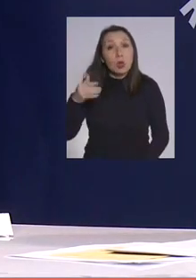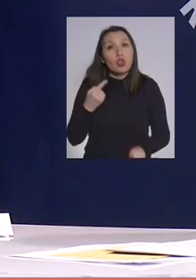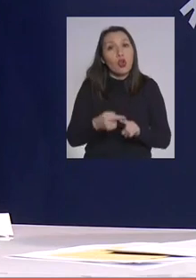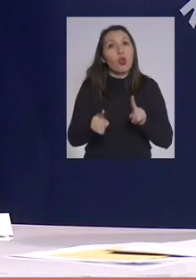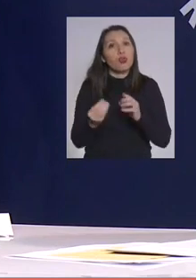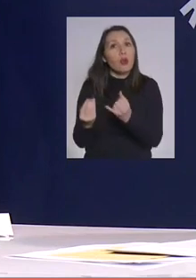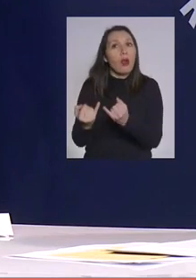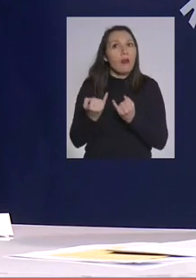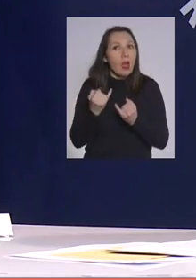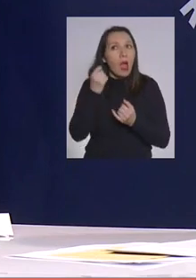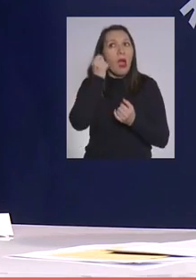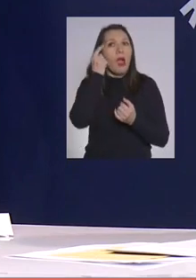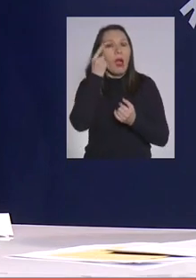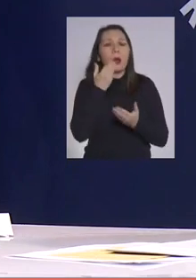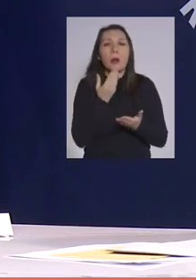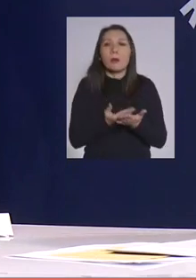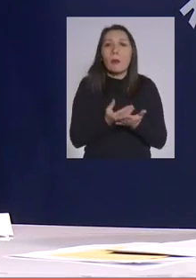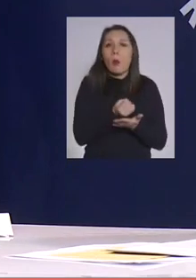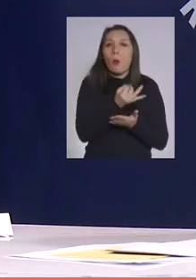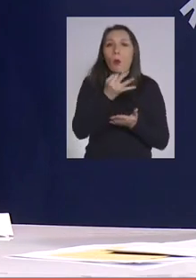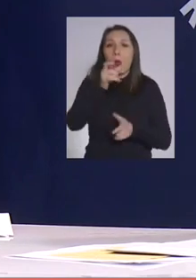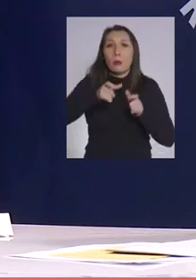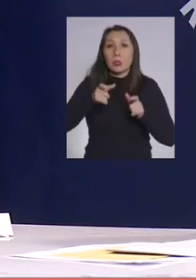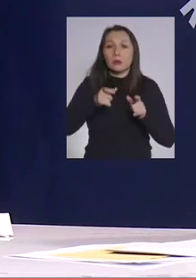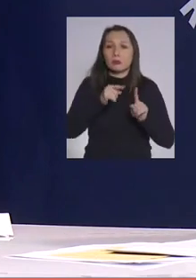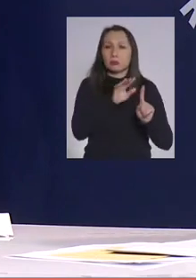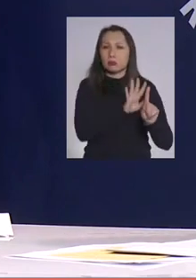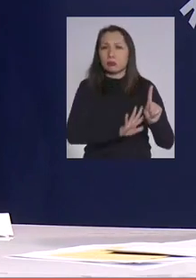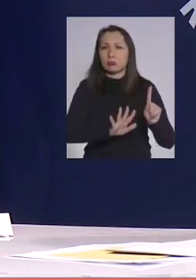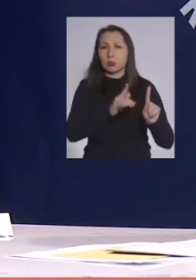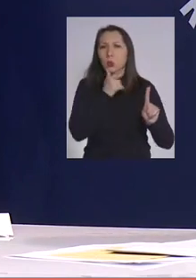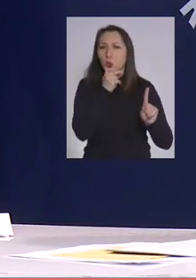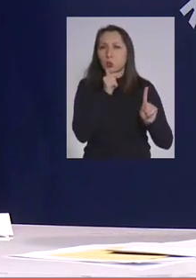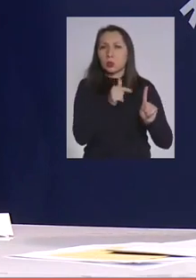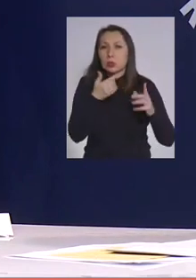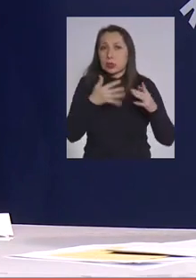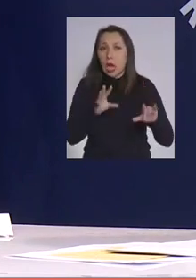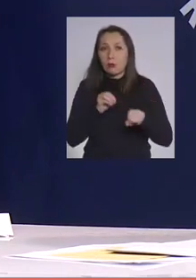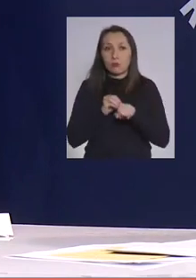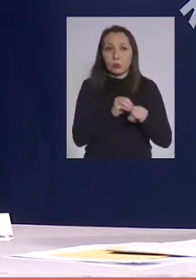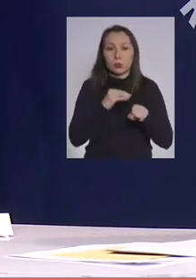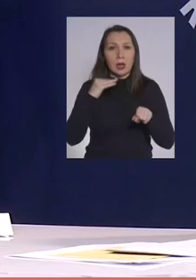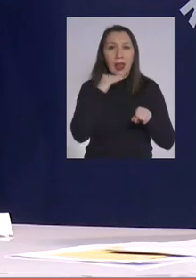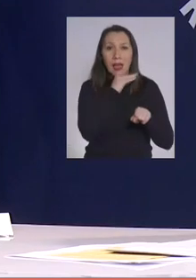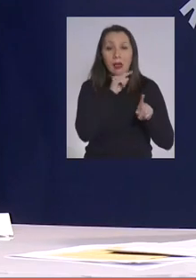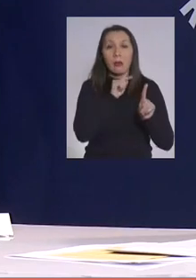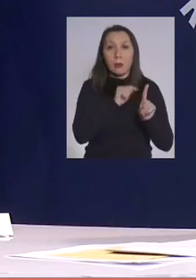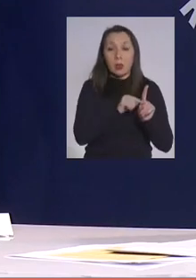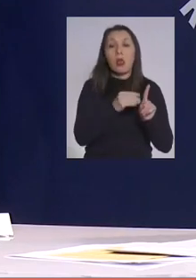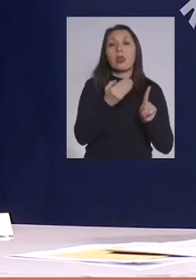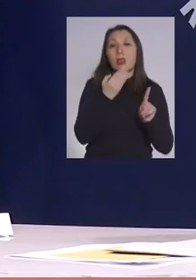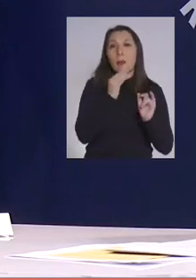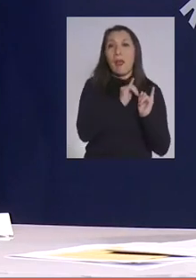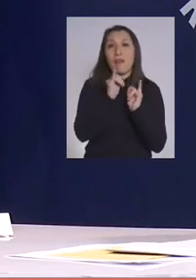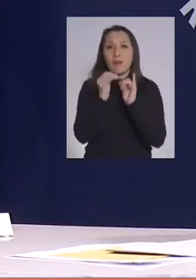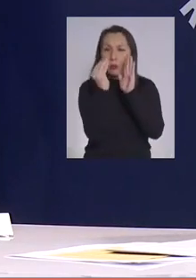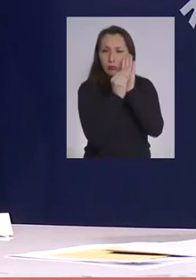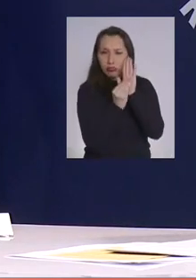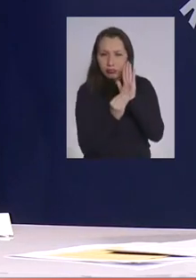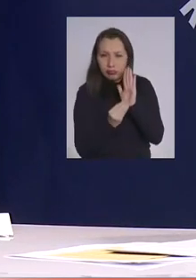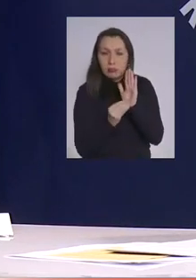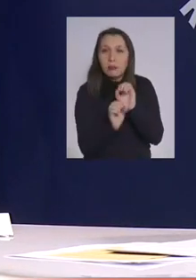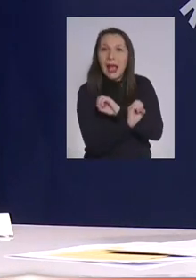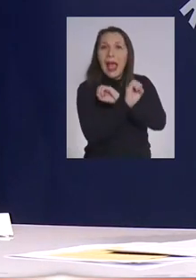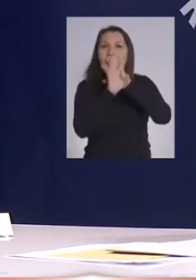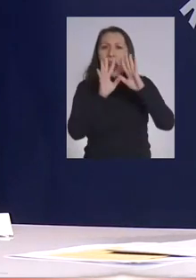indicador que dice de cuantos de los contactos de los casos sospechosos son notificados oportunamente y también en el informe ha mejorado